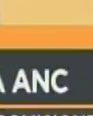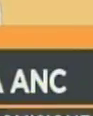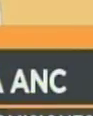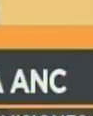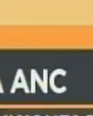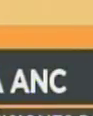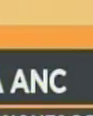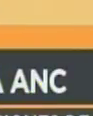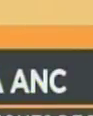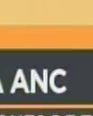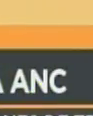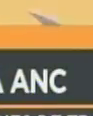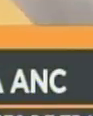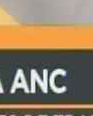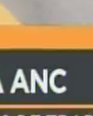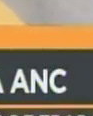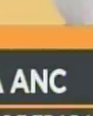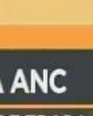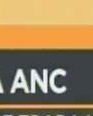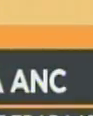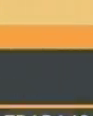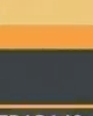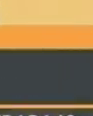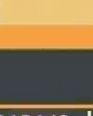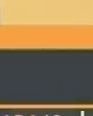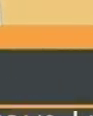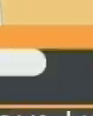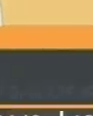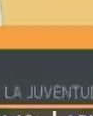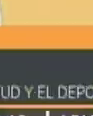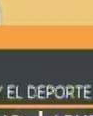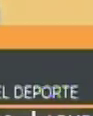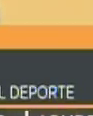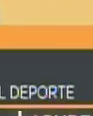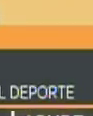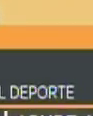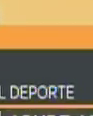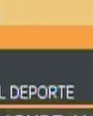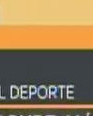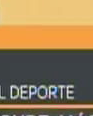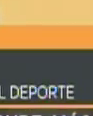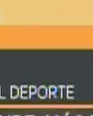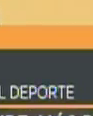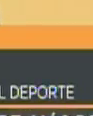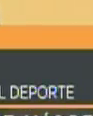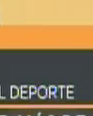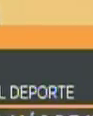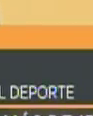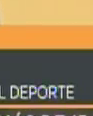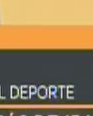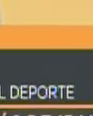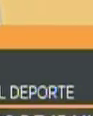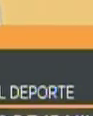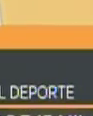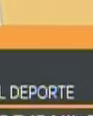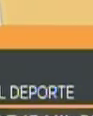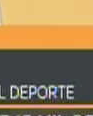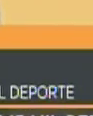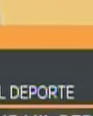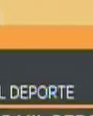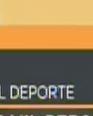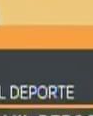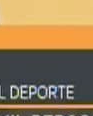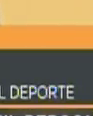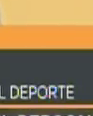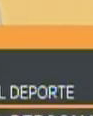trabajo, que es un borrador que debe, bueno, salir por todo el país para el debate nacional. Creo que nuestro